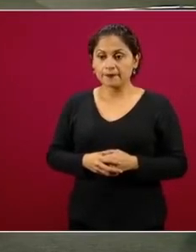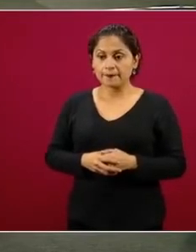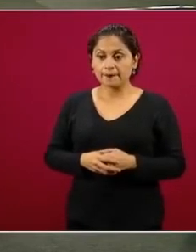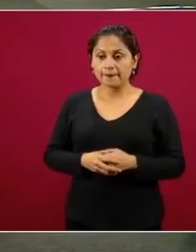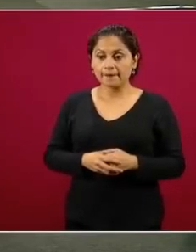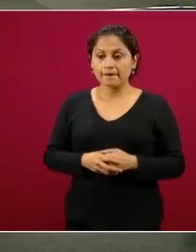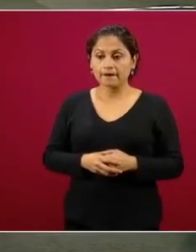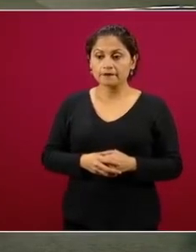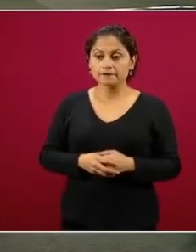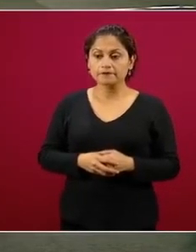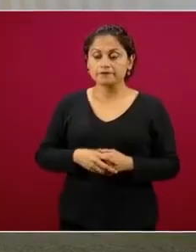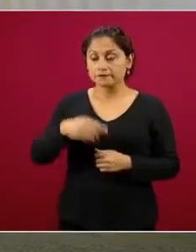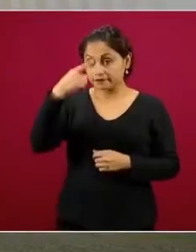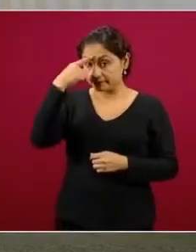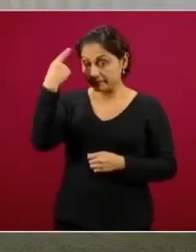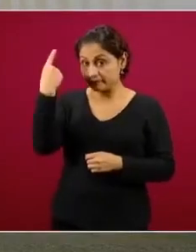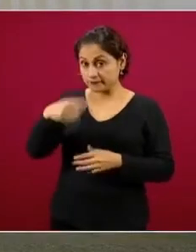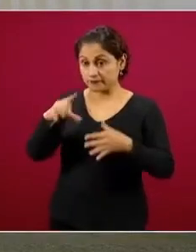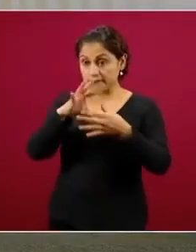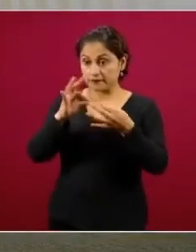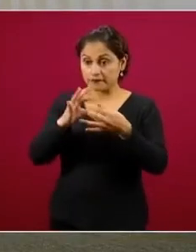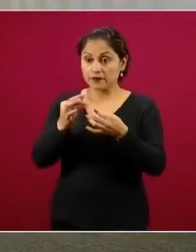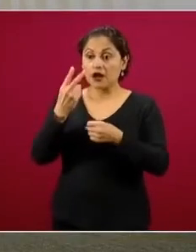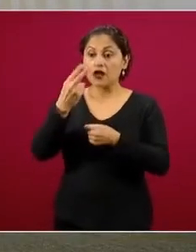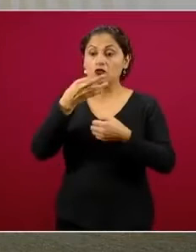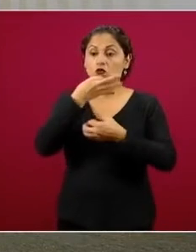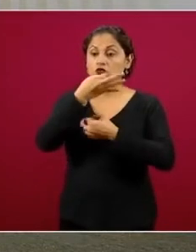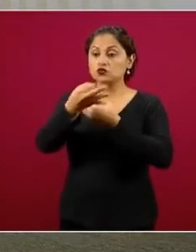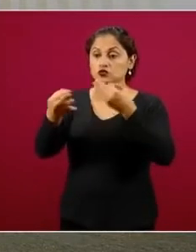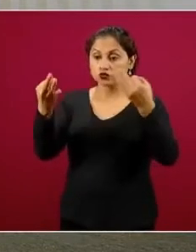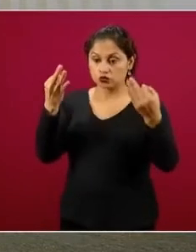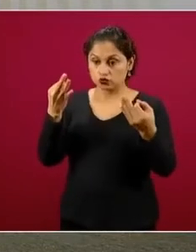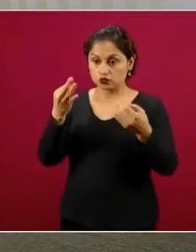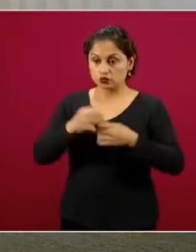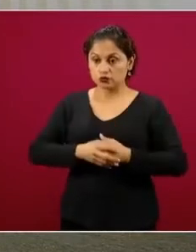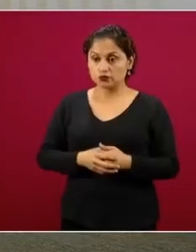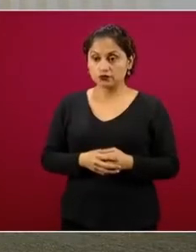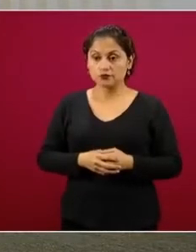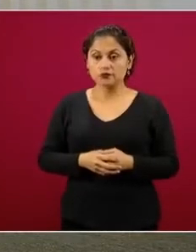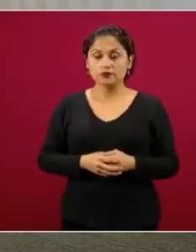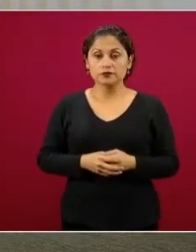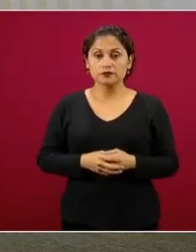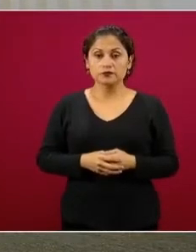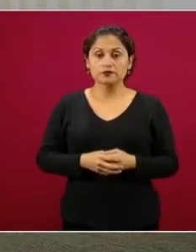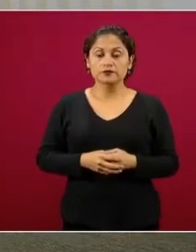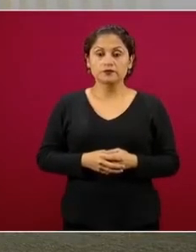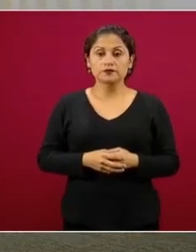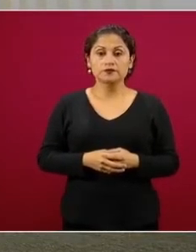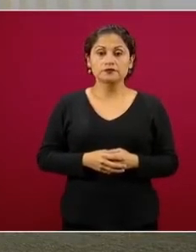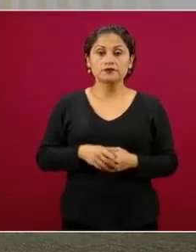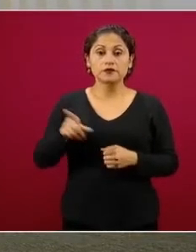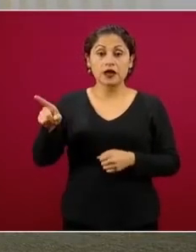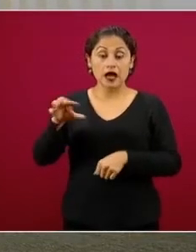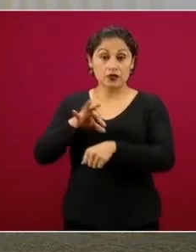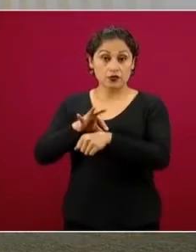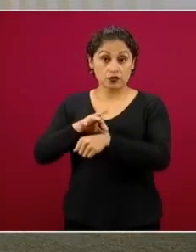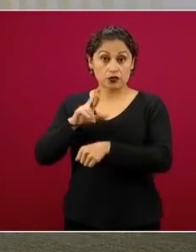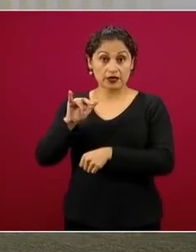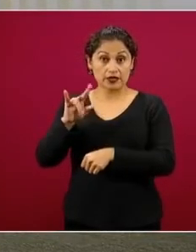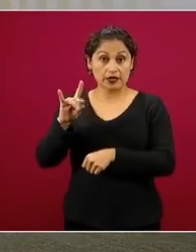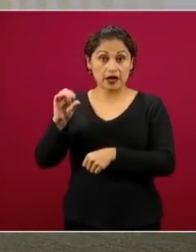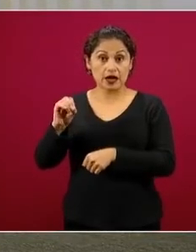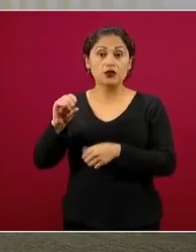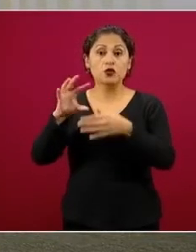sintetizar 2 mensajes respectivos a las presentaciones. Una, lo que señala el doctor Ricardo Cortés, es todo un repertorio